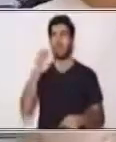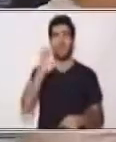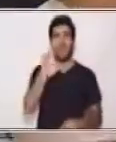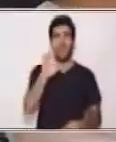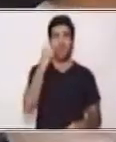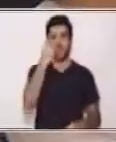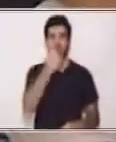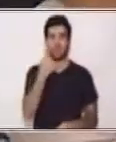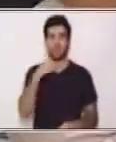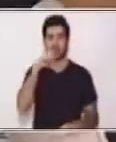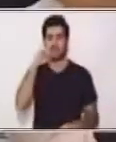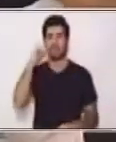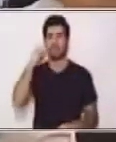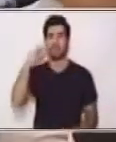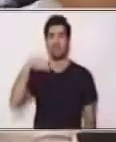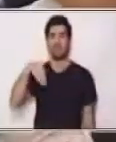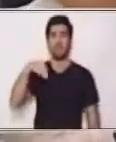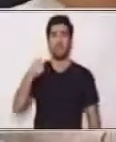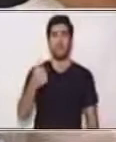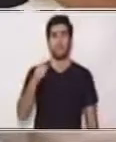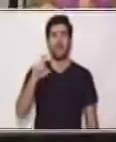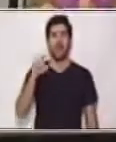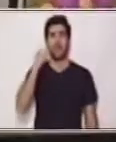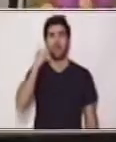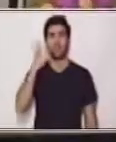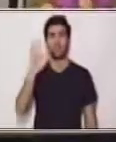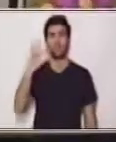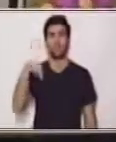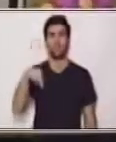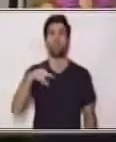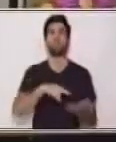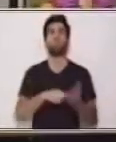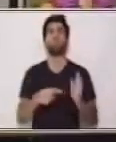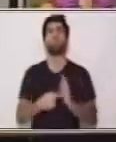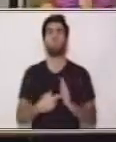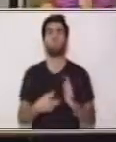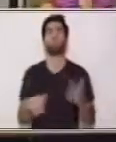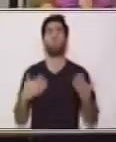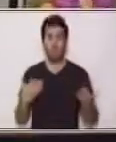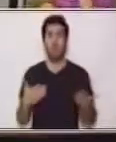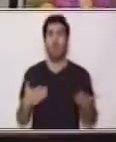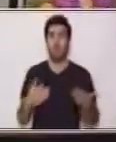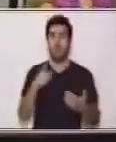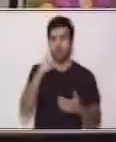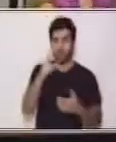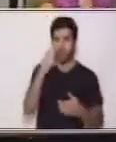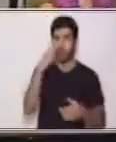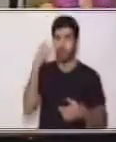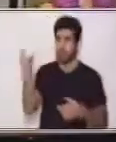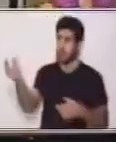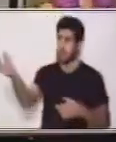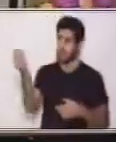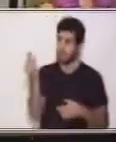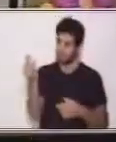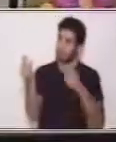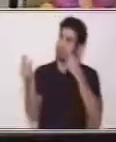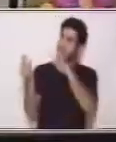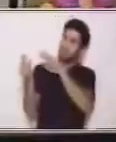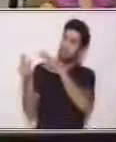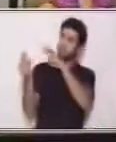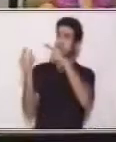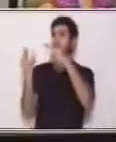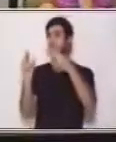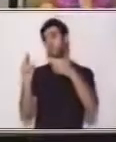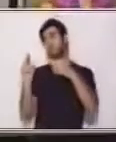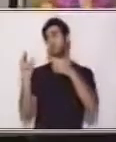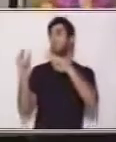en matemática quiere decir que vamos a ver un objeto, lo vamos a observar detenidamente y al ver